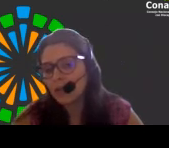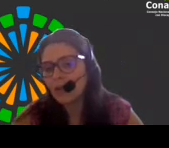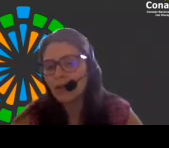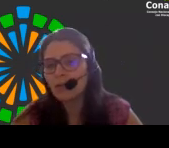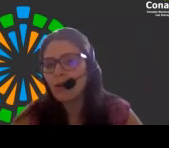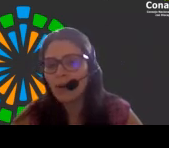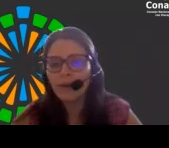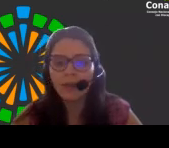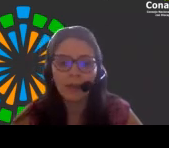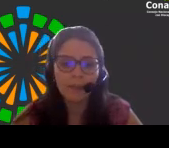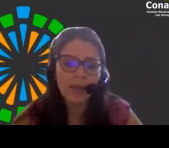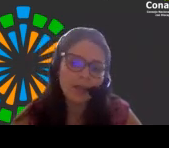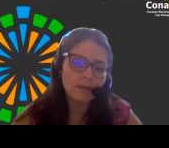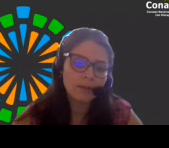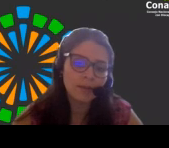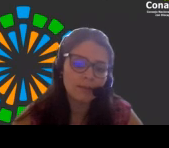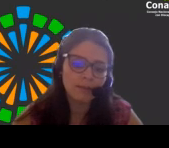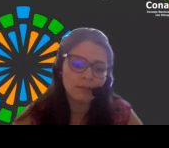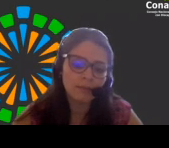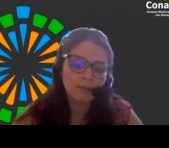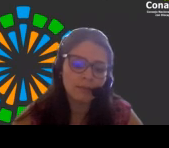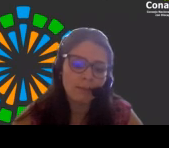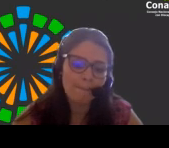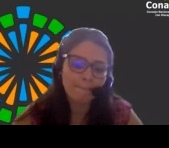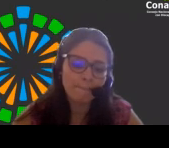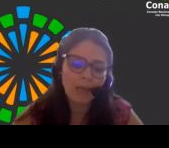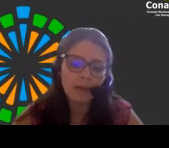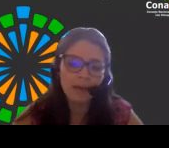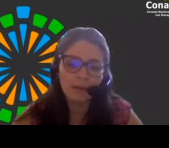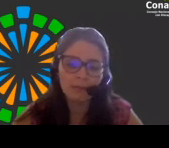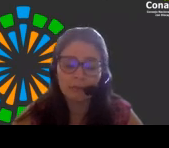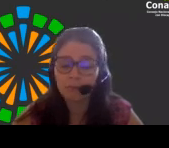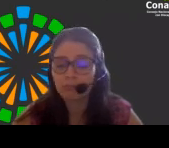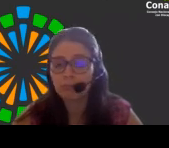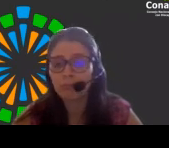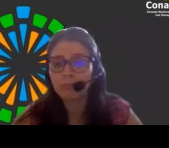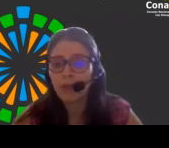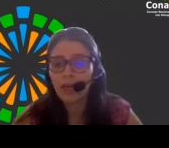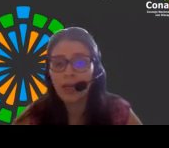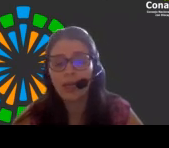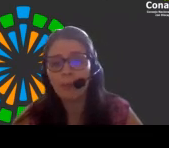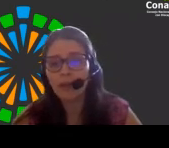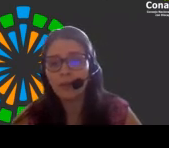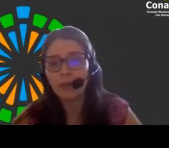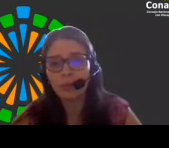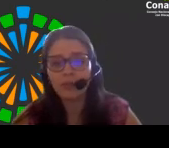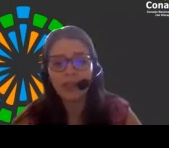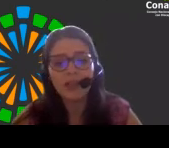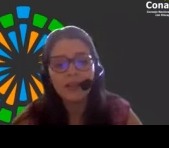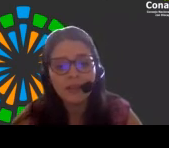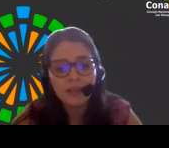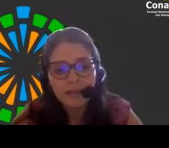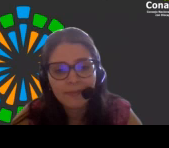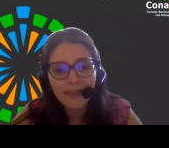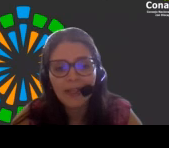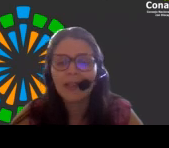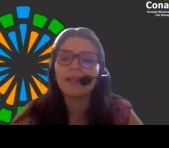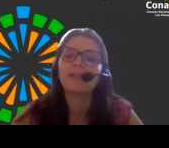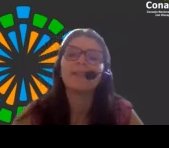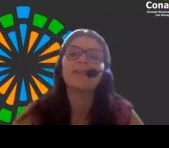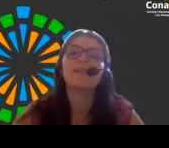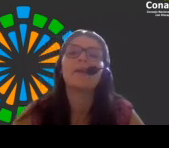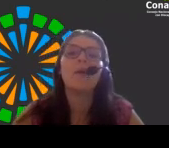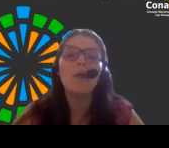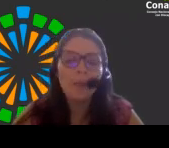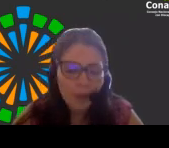tras de eso El joven también viven en lepanto de puntarenas